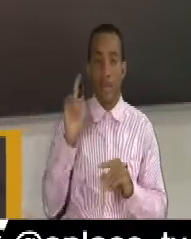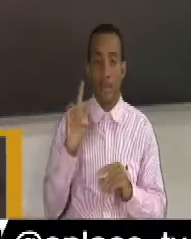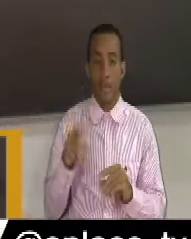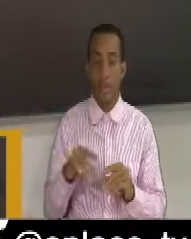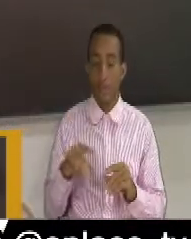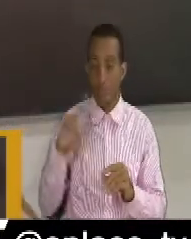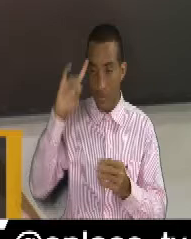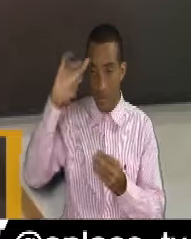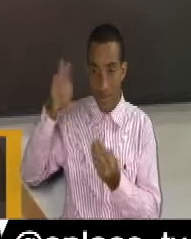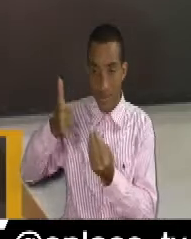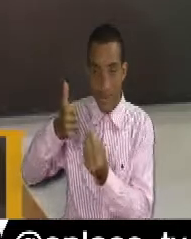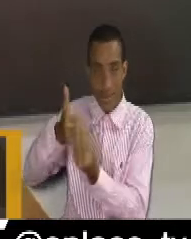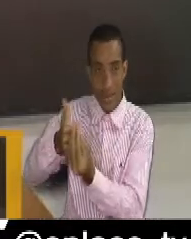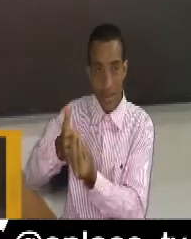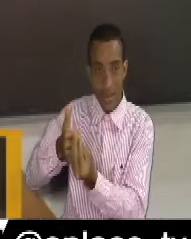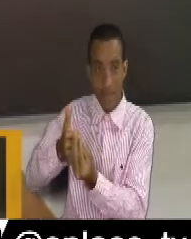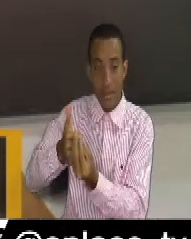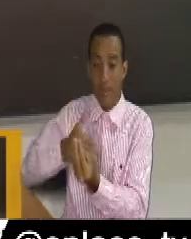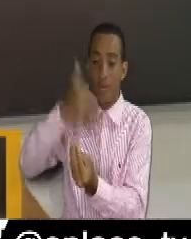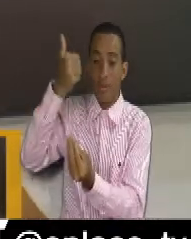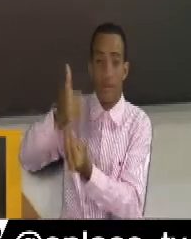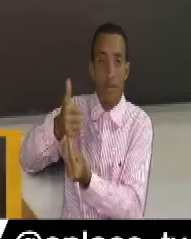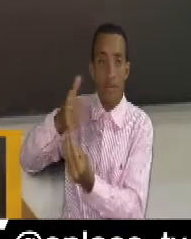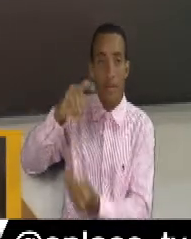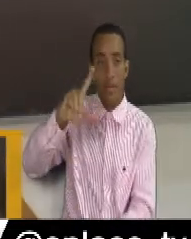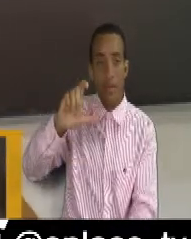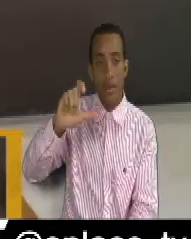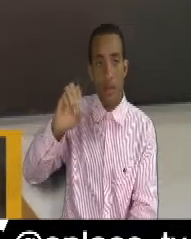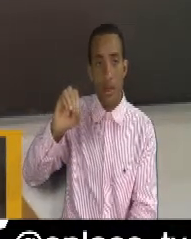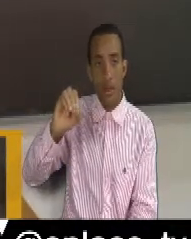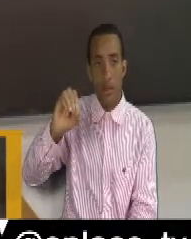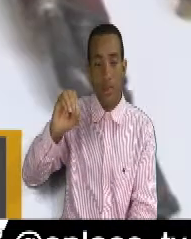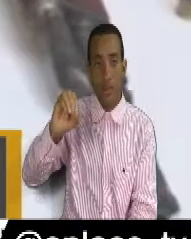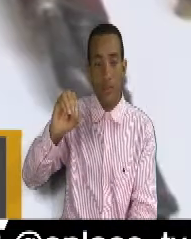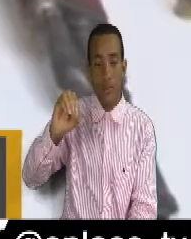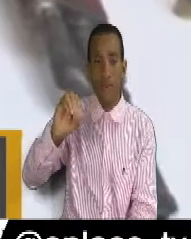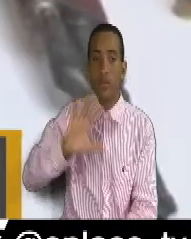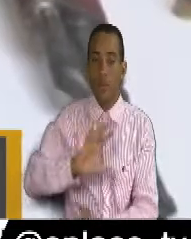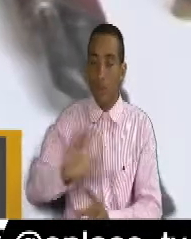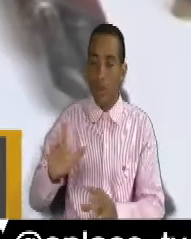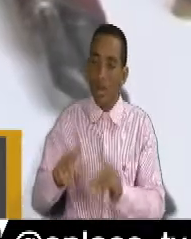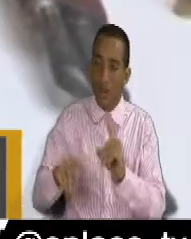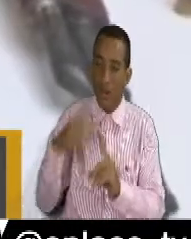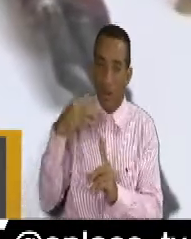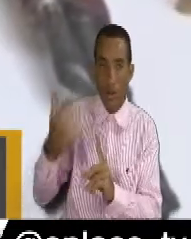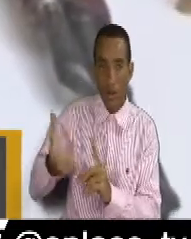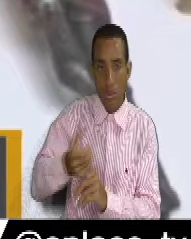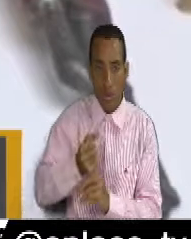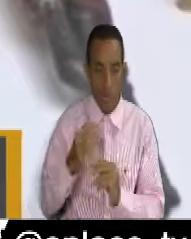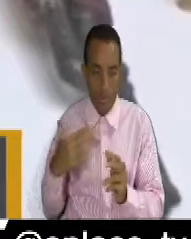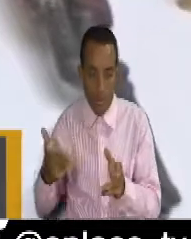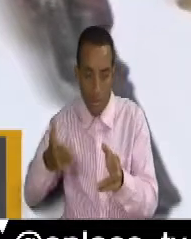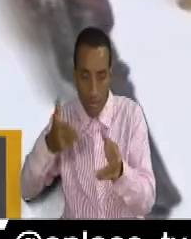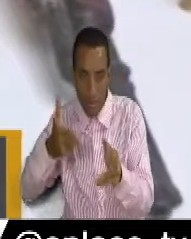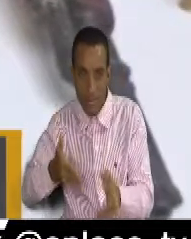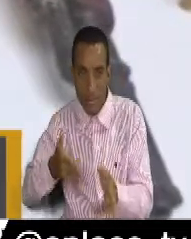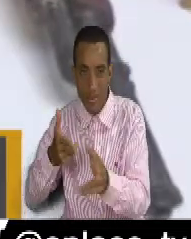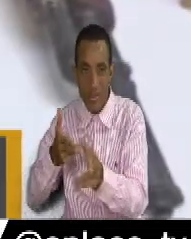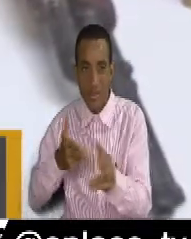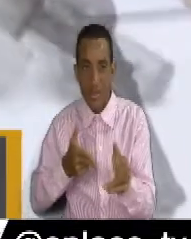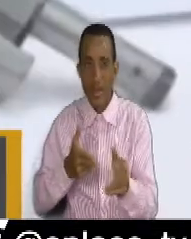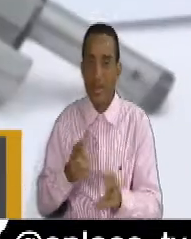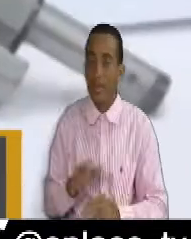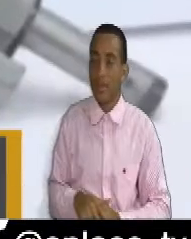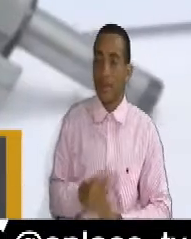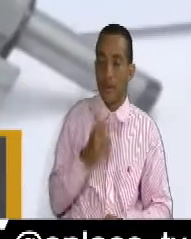autodefensas gaitanistas al mando de alias Leo. Allí pues se encontraron algunas caletas con fusiles y por obvias